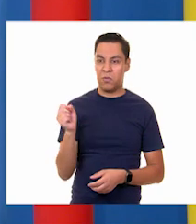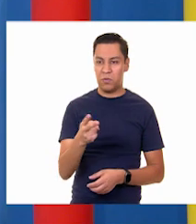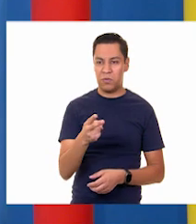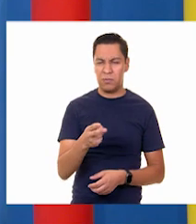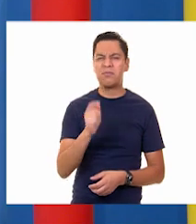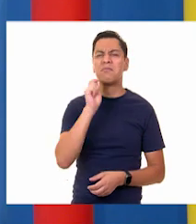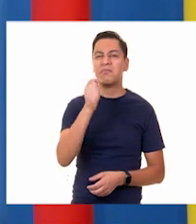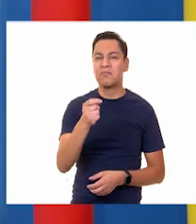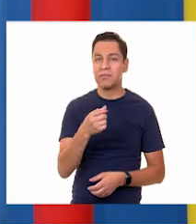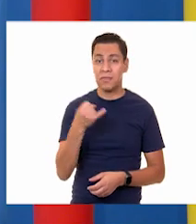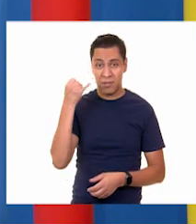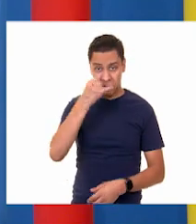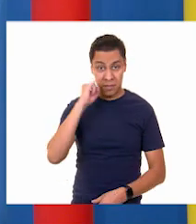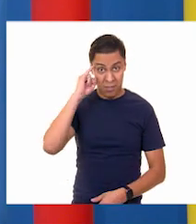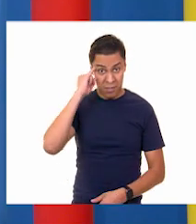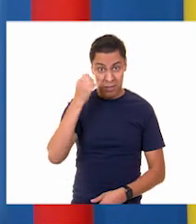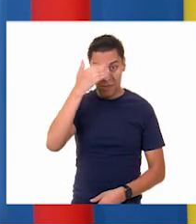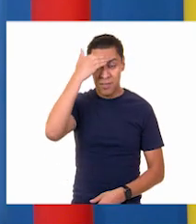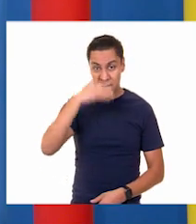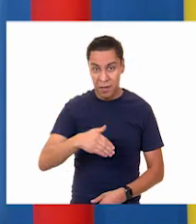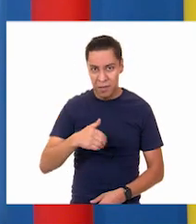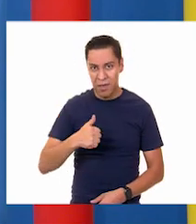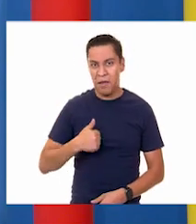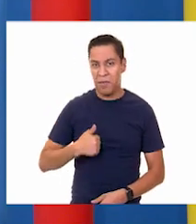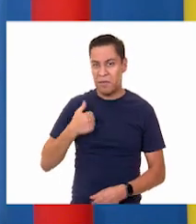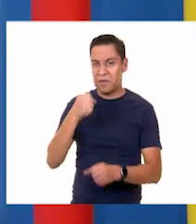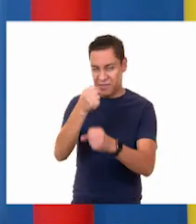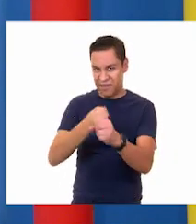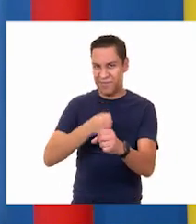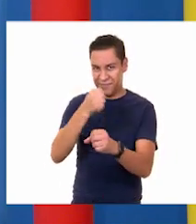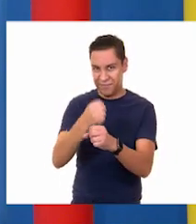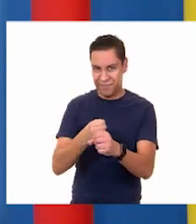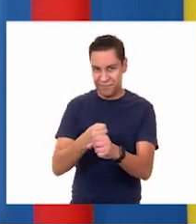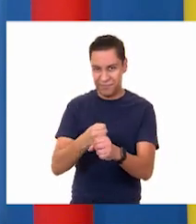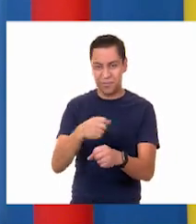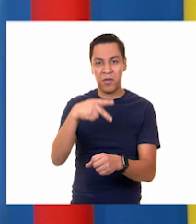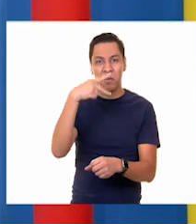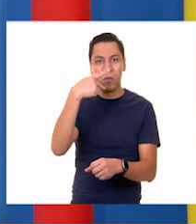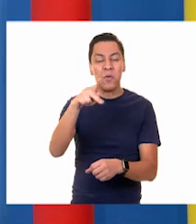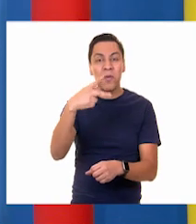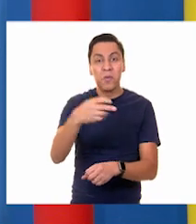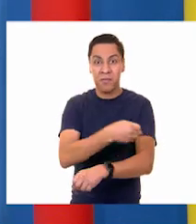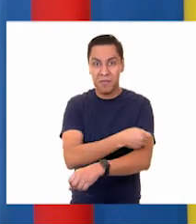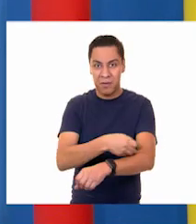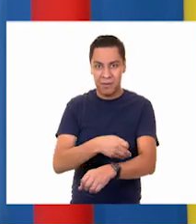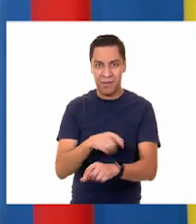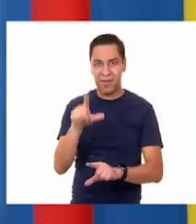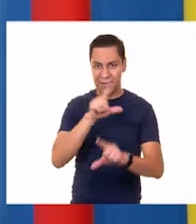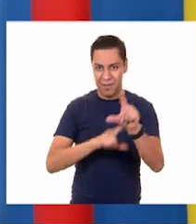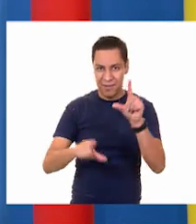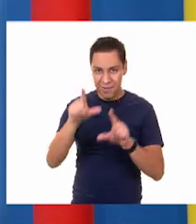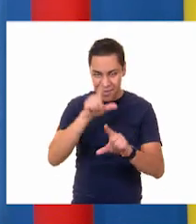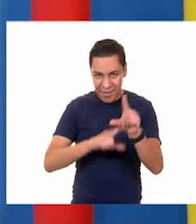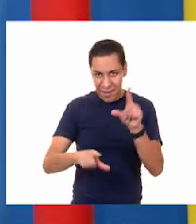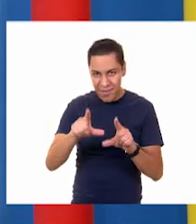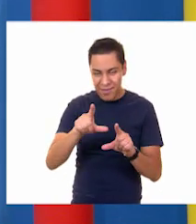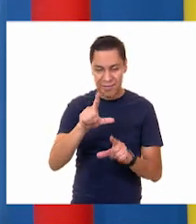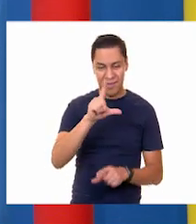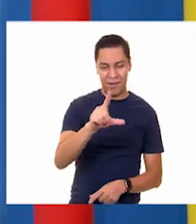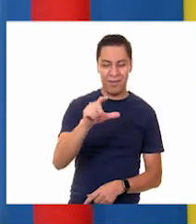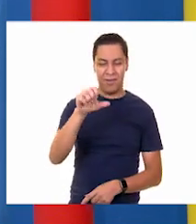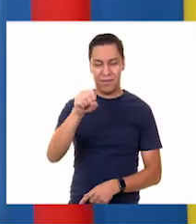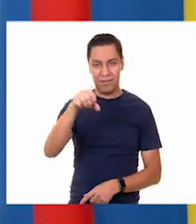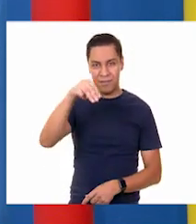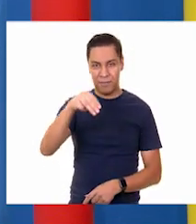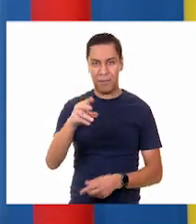hablar una lengua indígena, aprovechen este momento para practicarla y platica con tu familia en tu lengua materna. Por hoy hemos terminado con Cuidado